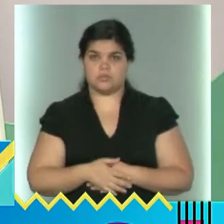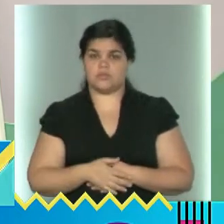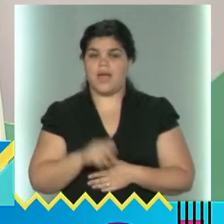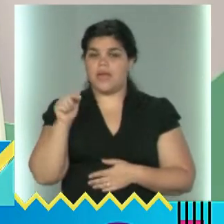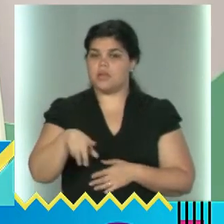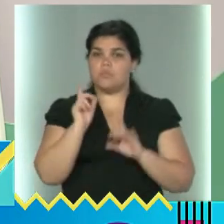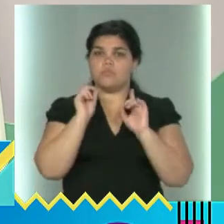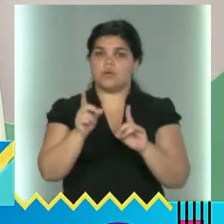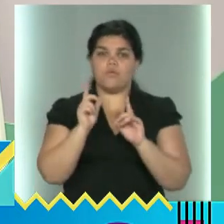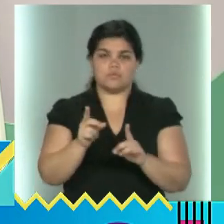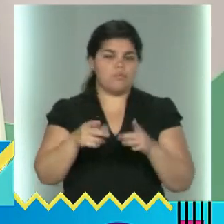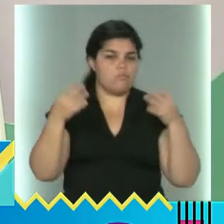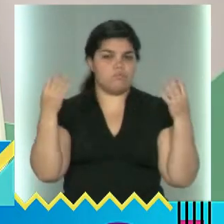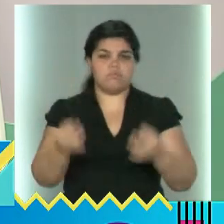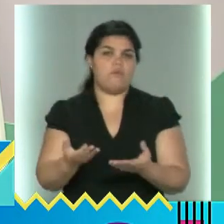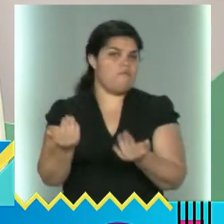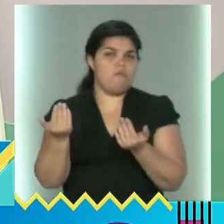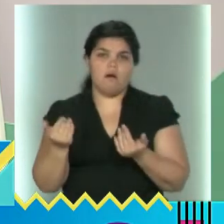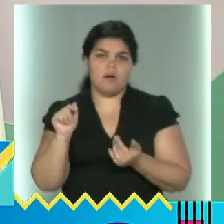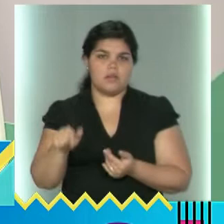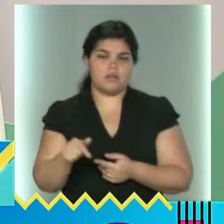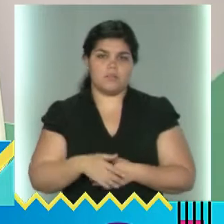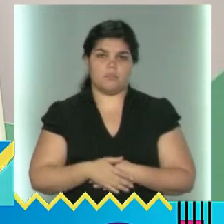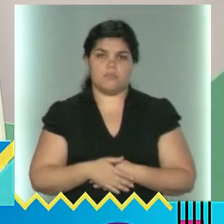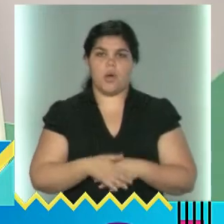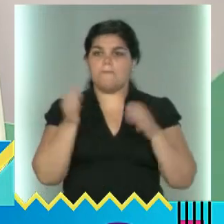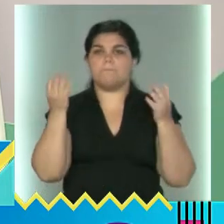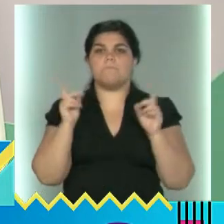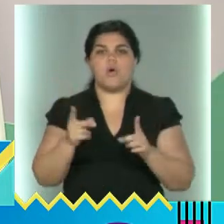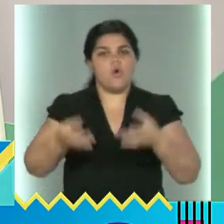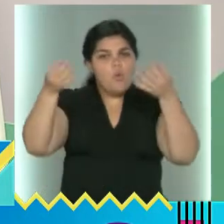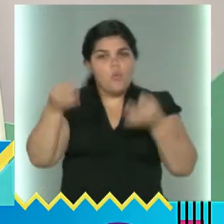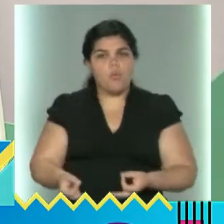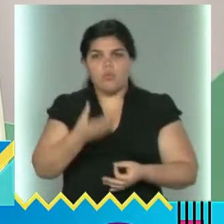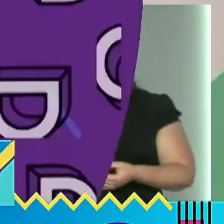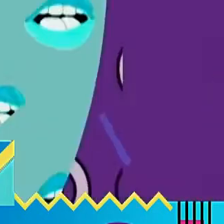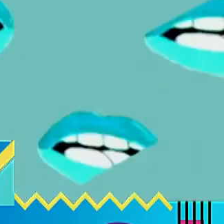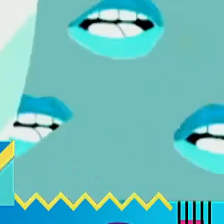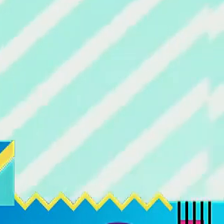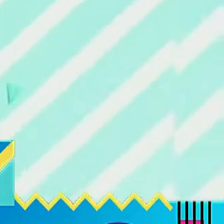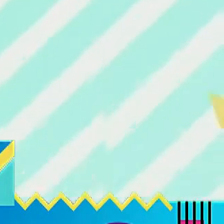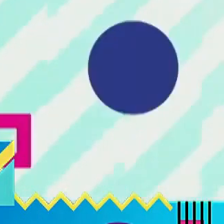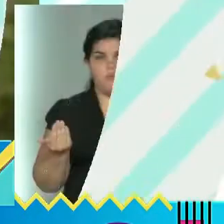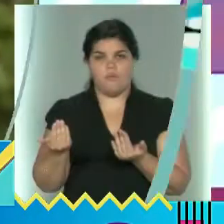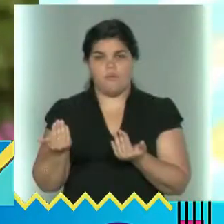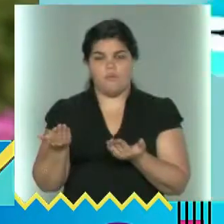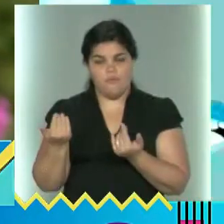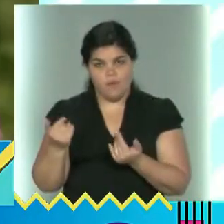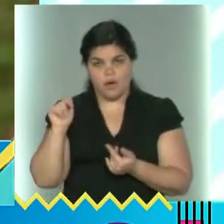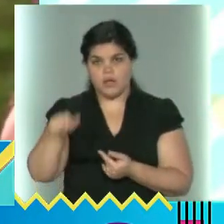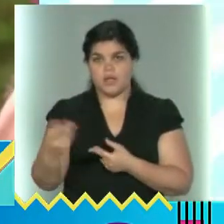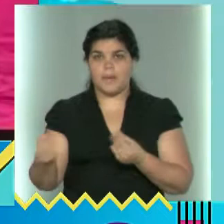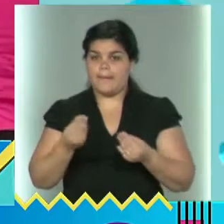buenos profesores que tengan, es distinto buen profesor que profesor bueno, digamos, y hace falta muchos buenos profesores que precisamente